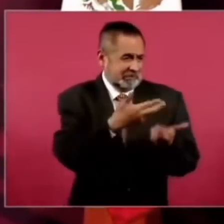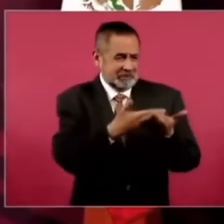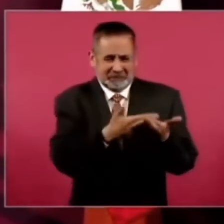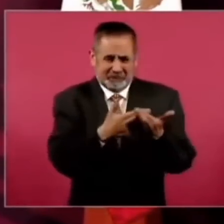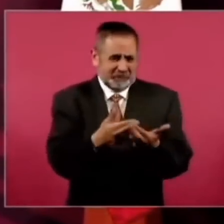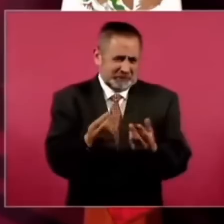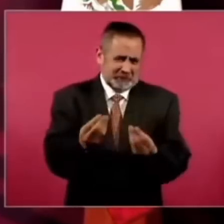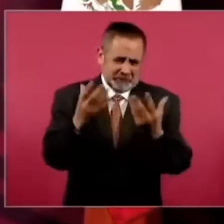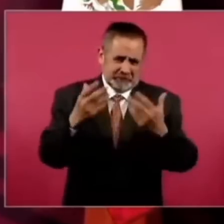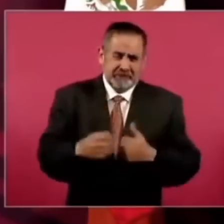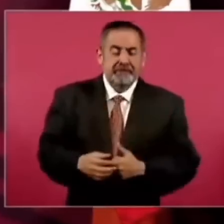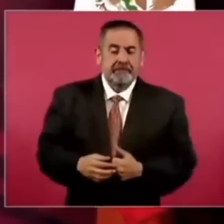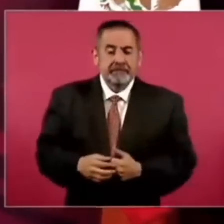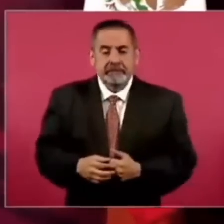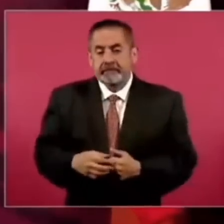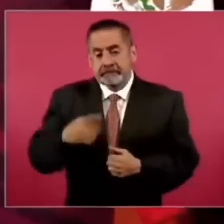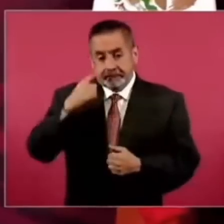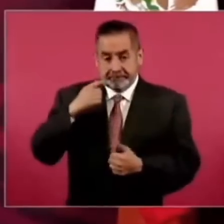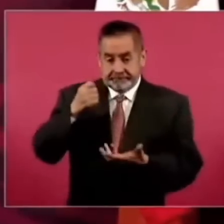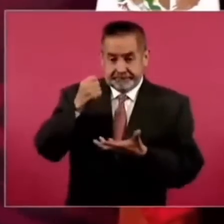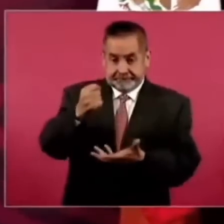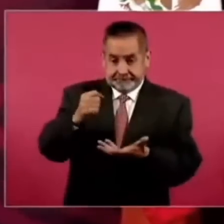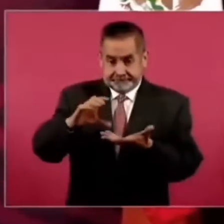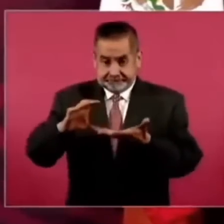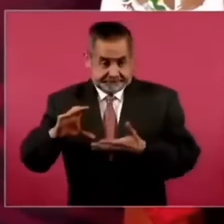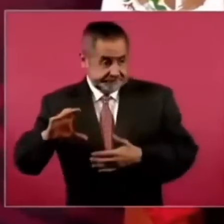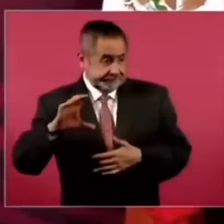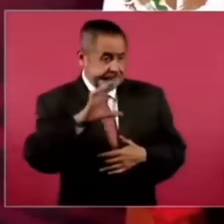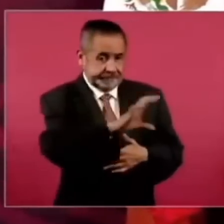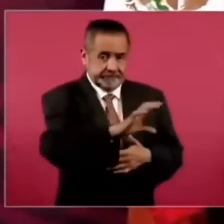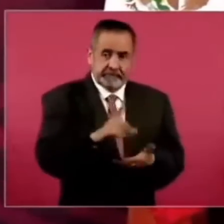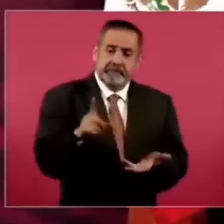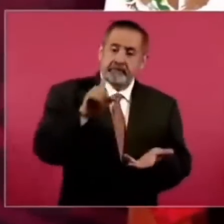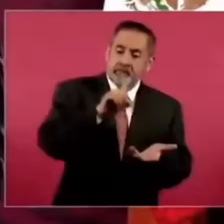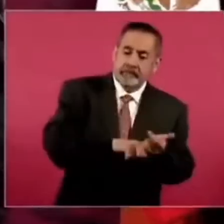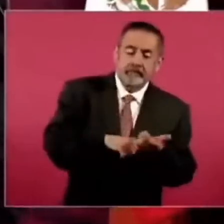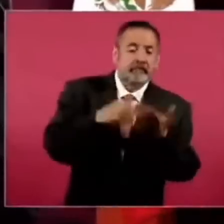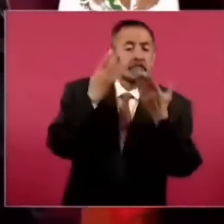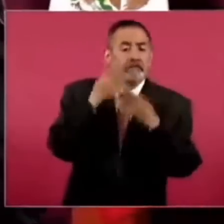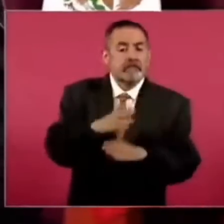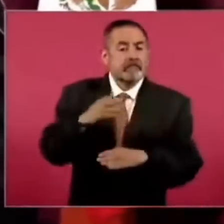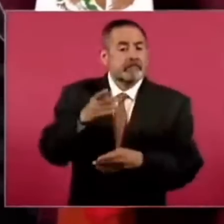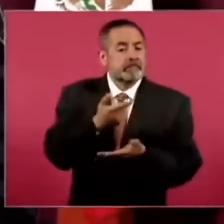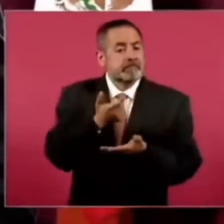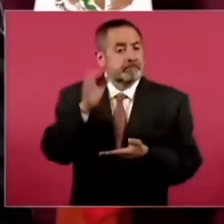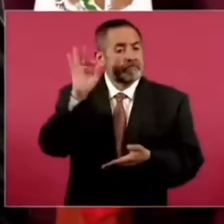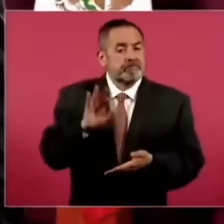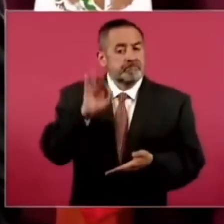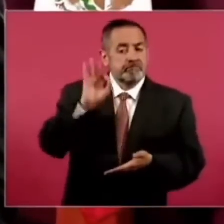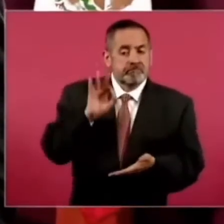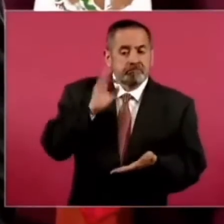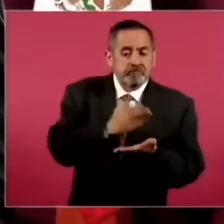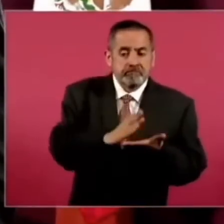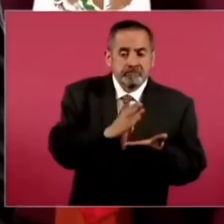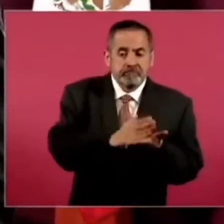porque además del presupuesto, tiene un fideicomiso de 20,000 millones